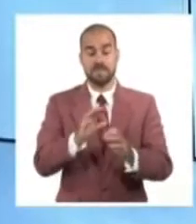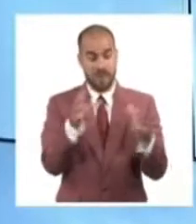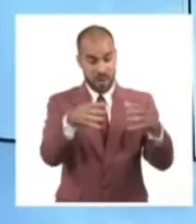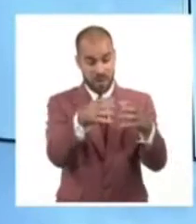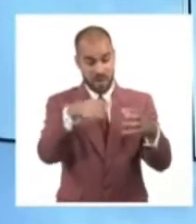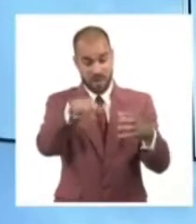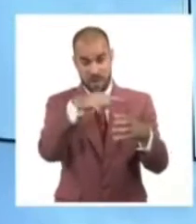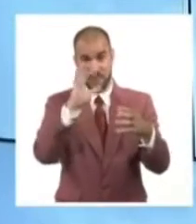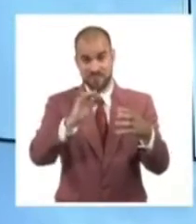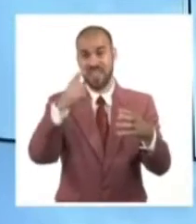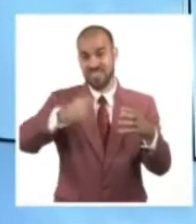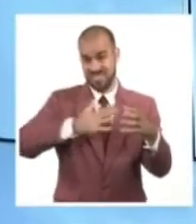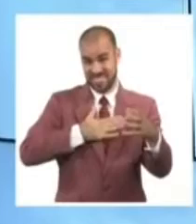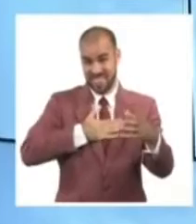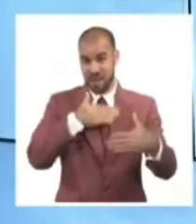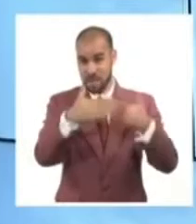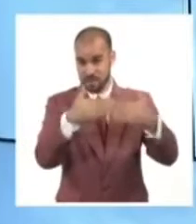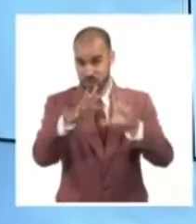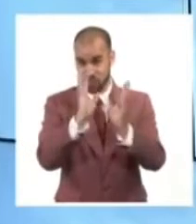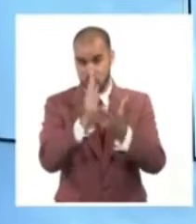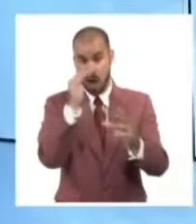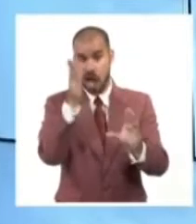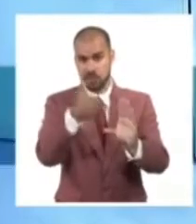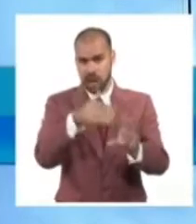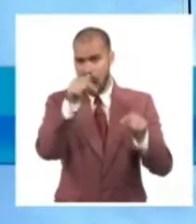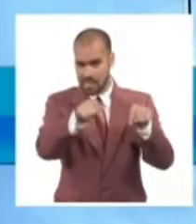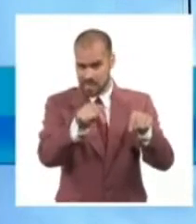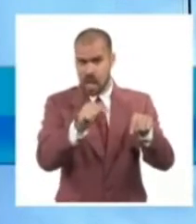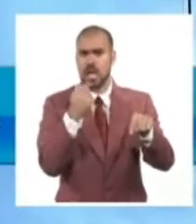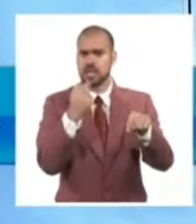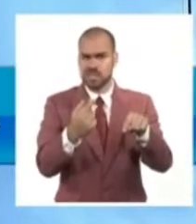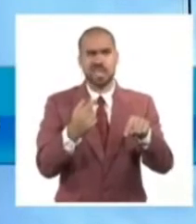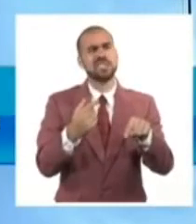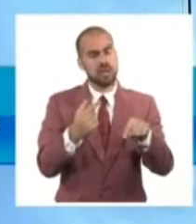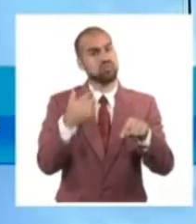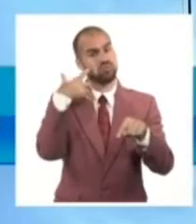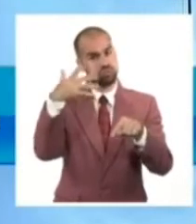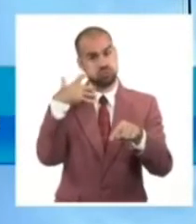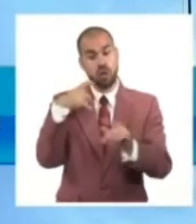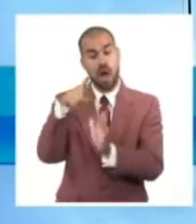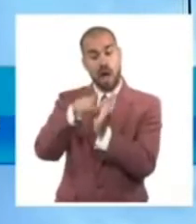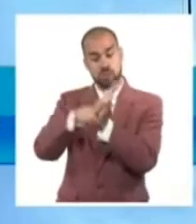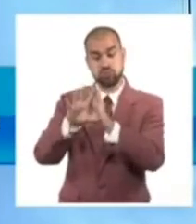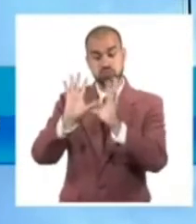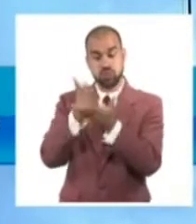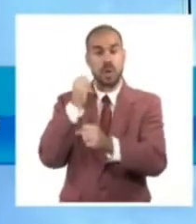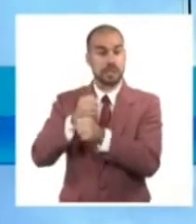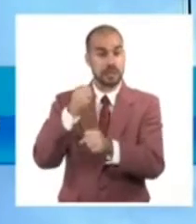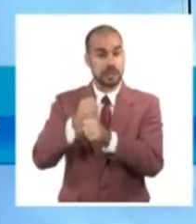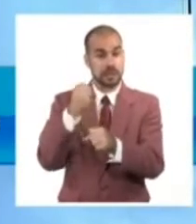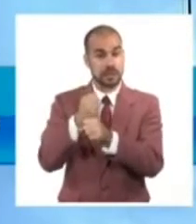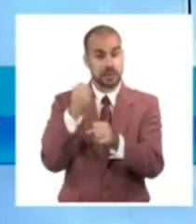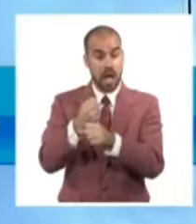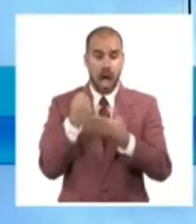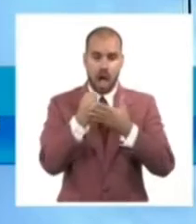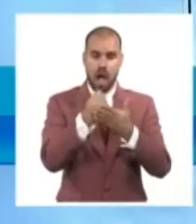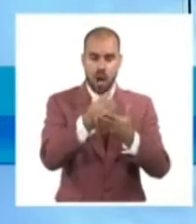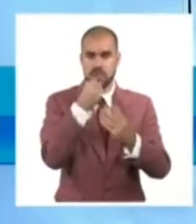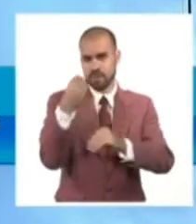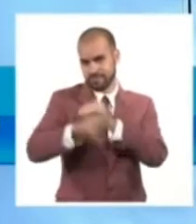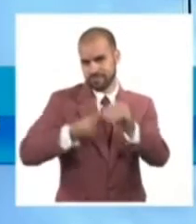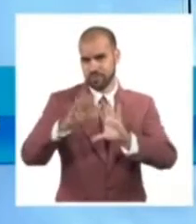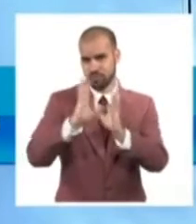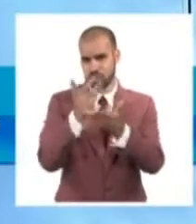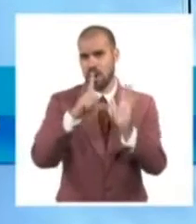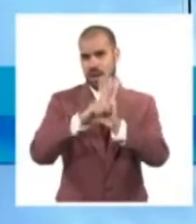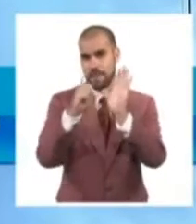yo te diría que ha sido vital en toda la reforma procesal que la nación ha cometido. Reforma procesal que no tiene precedente